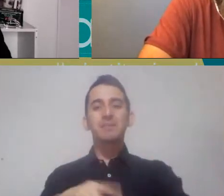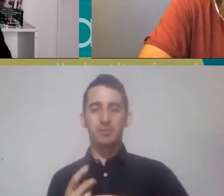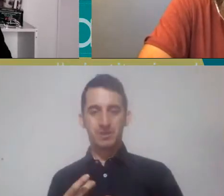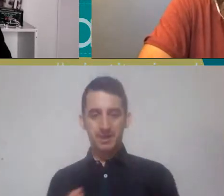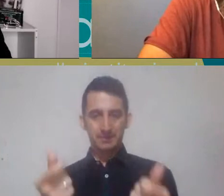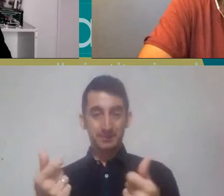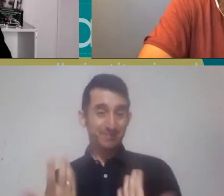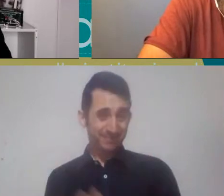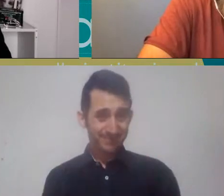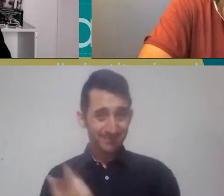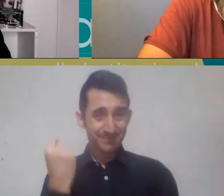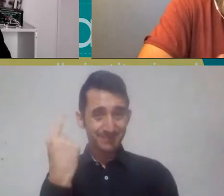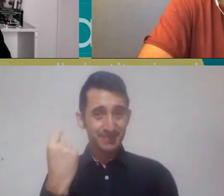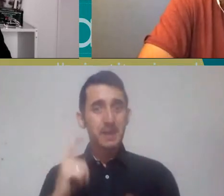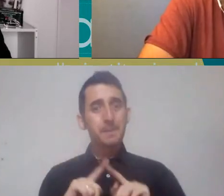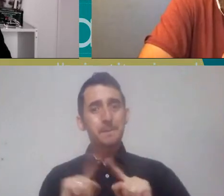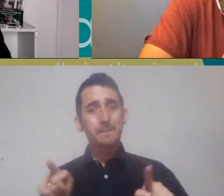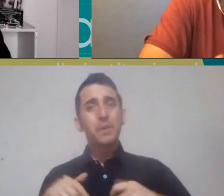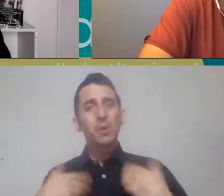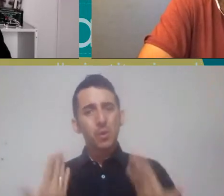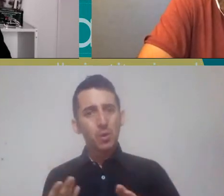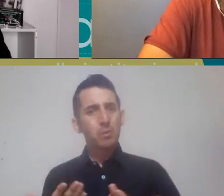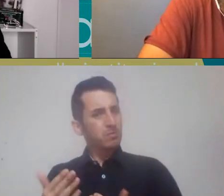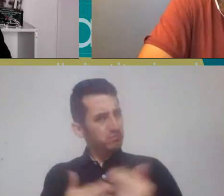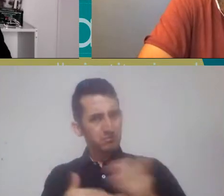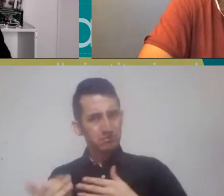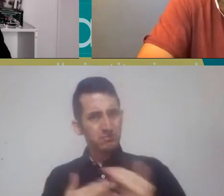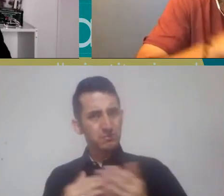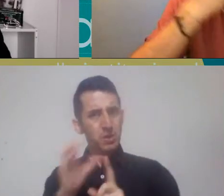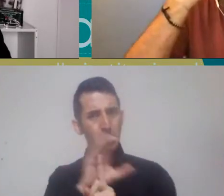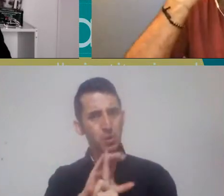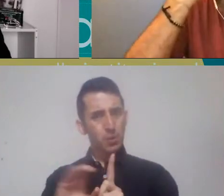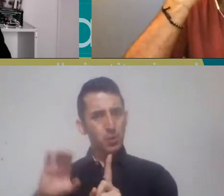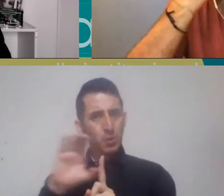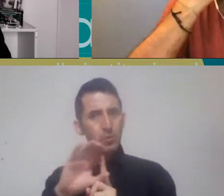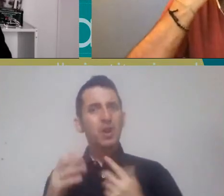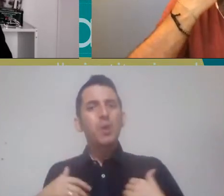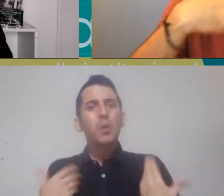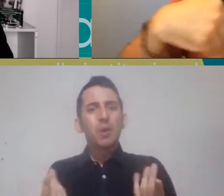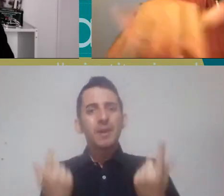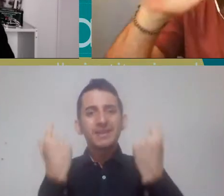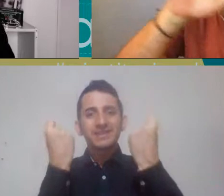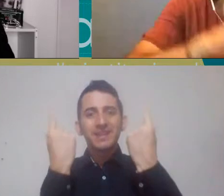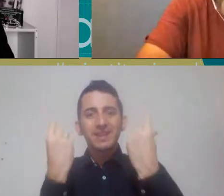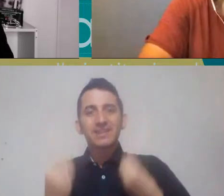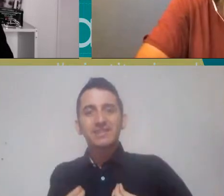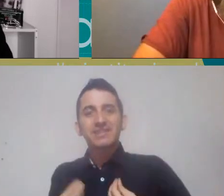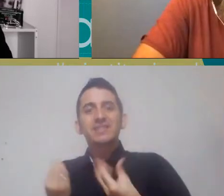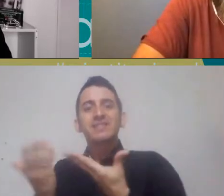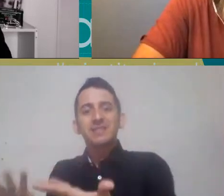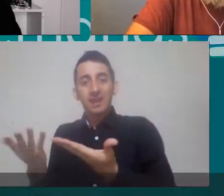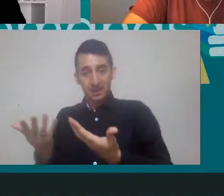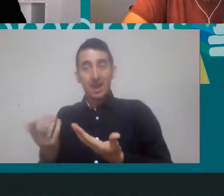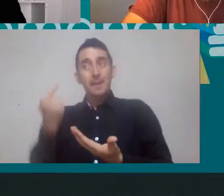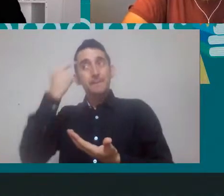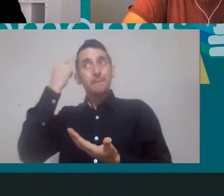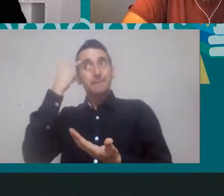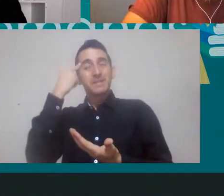ayuda mucho, pero lo que nos interesa si queremos cambiar esta parte cultural es entender lo que aporta y luego ya veremos cómo lo